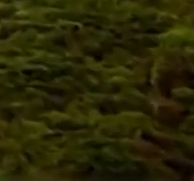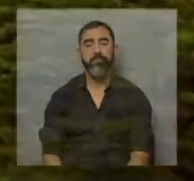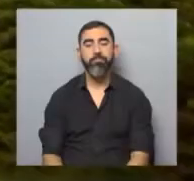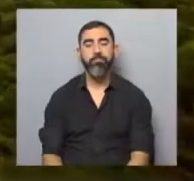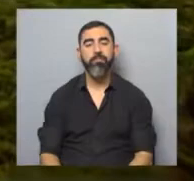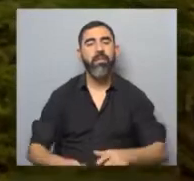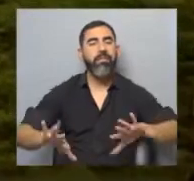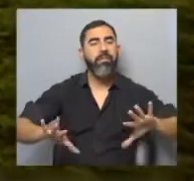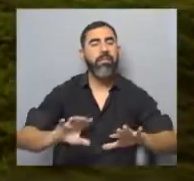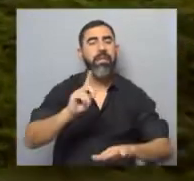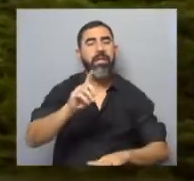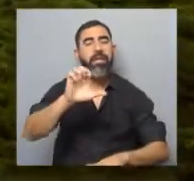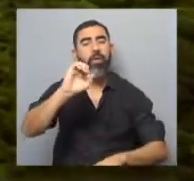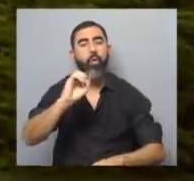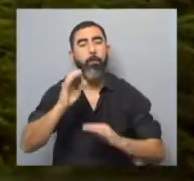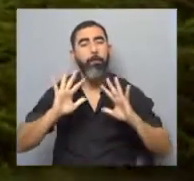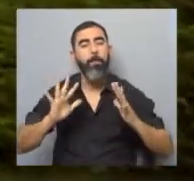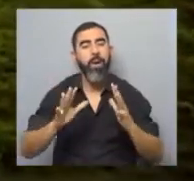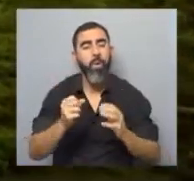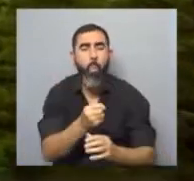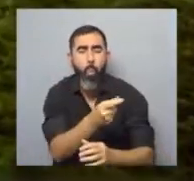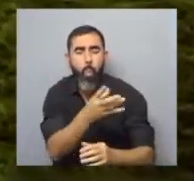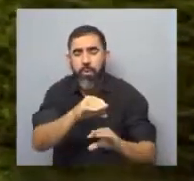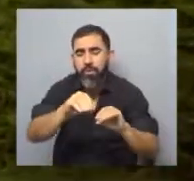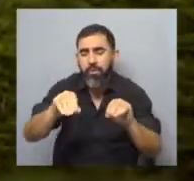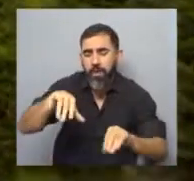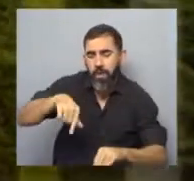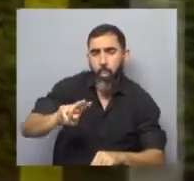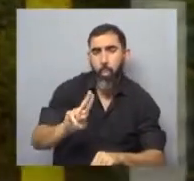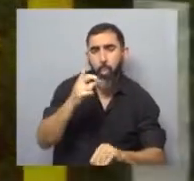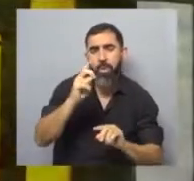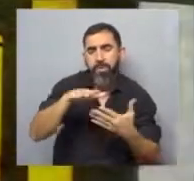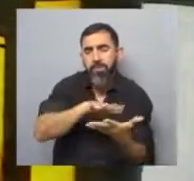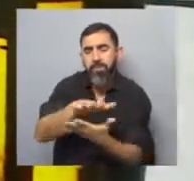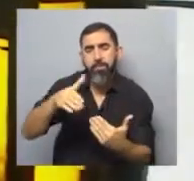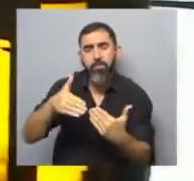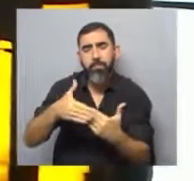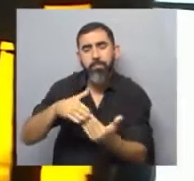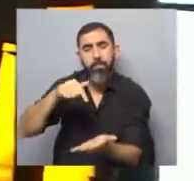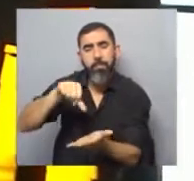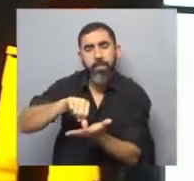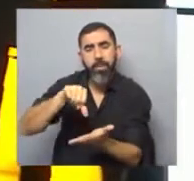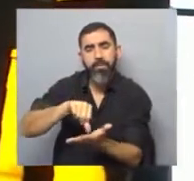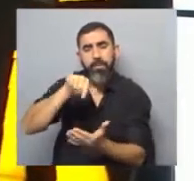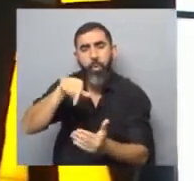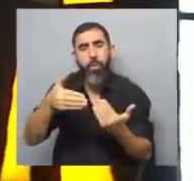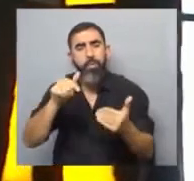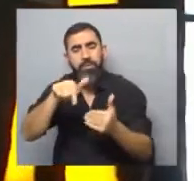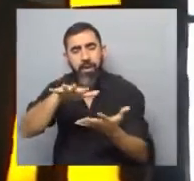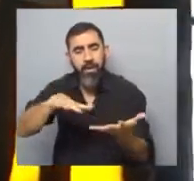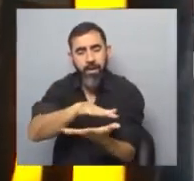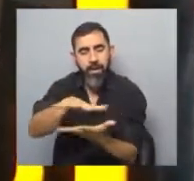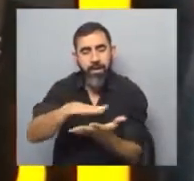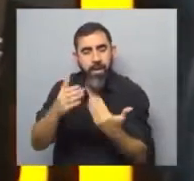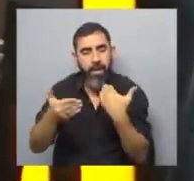¿Qué es un geoparque? ¿Cuántos de estos territorios hay en Uruguay y la región? Hoy hablaremos de estas áreas que,